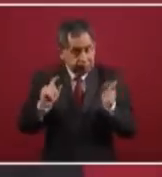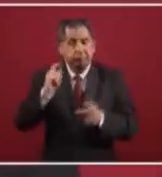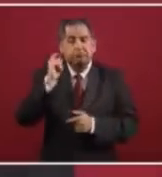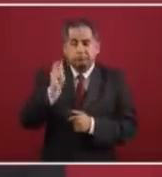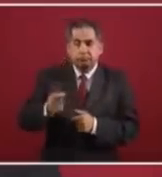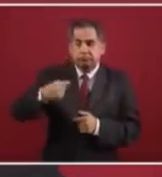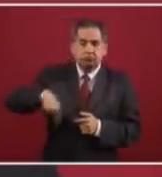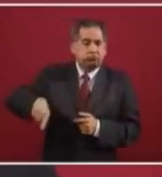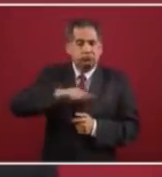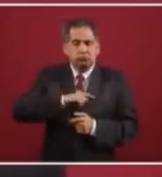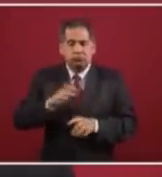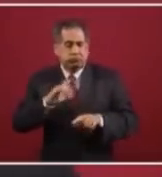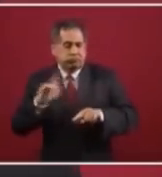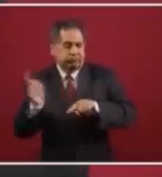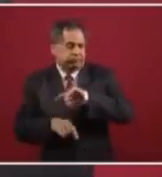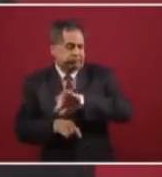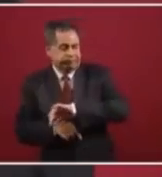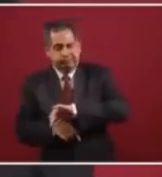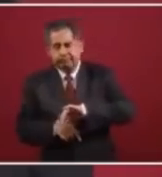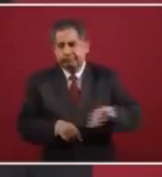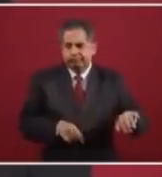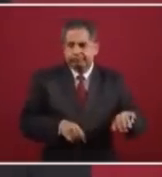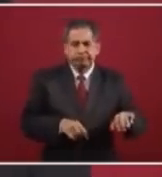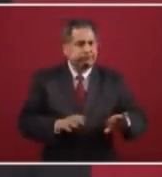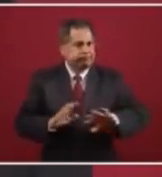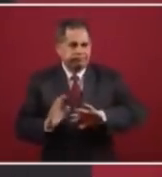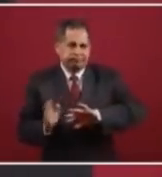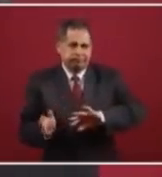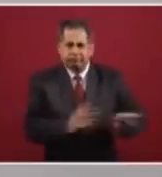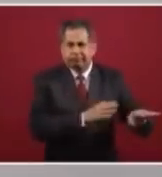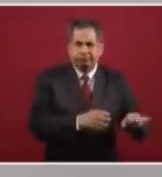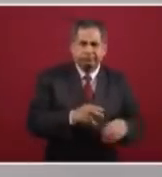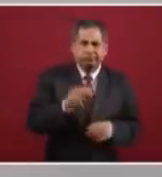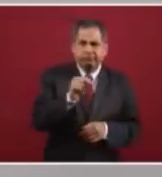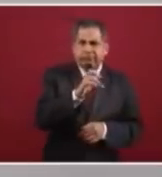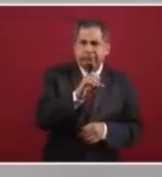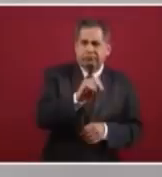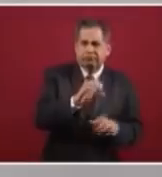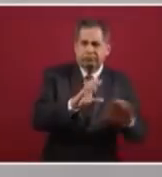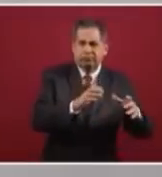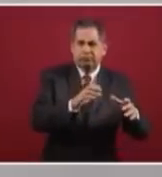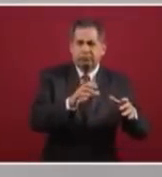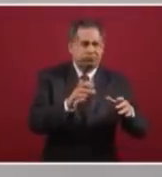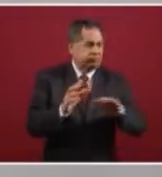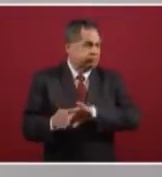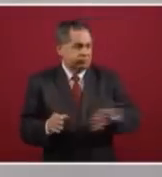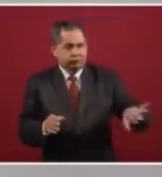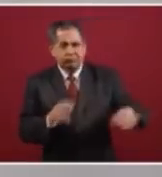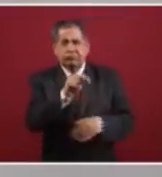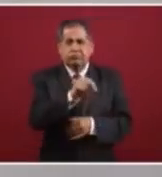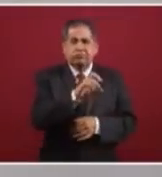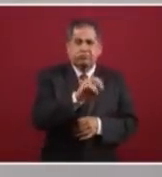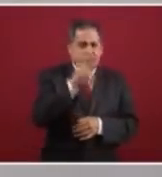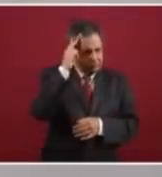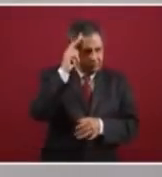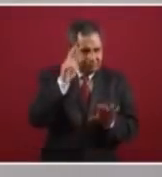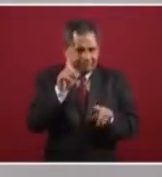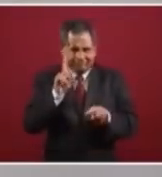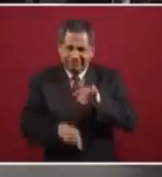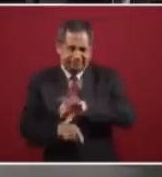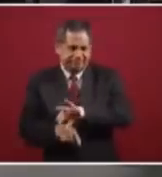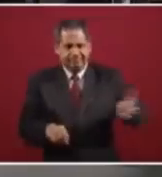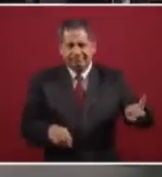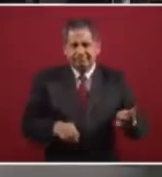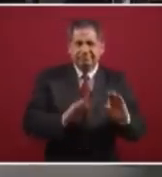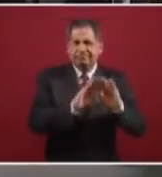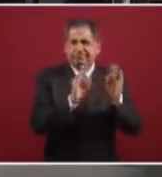logramos hacer a un lado el modelo neoliberal o neoporfirista. Por